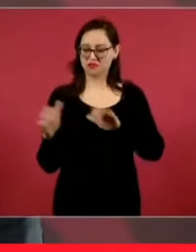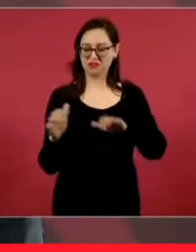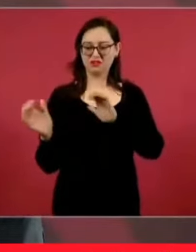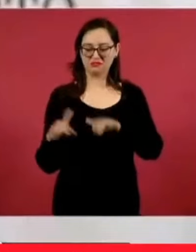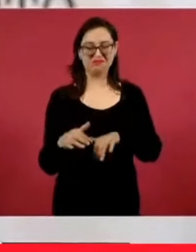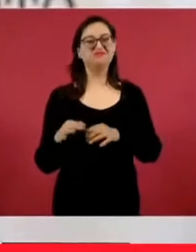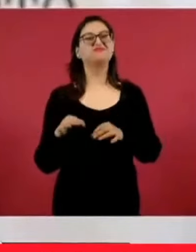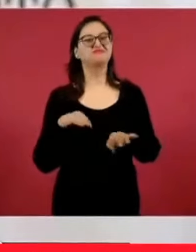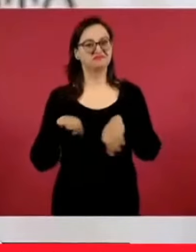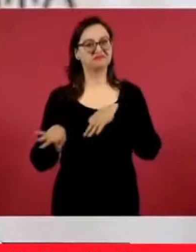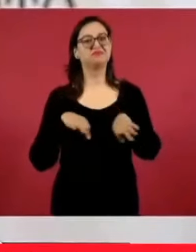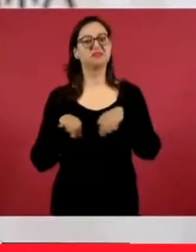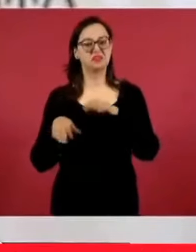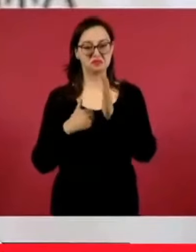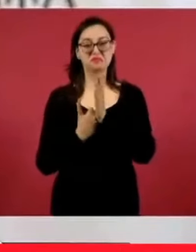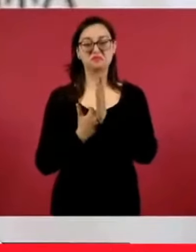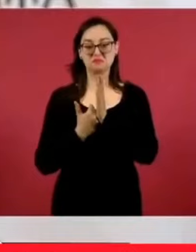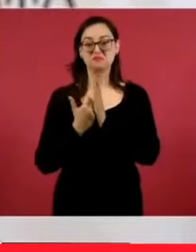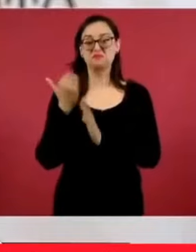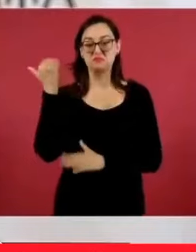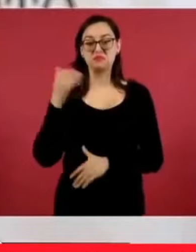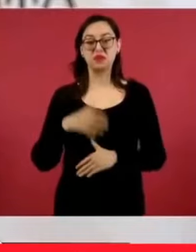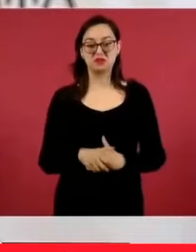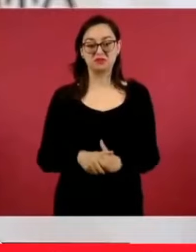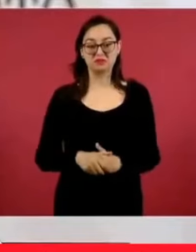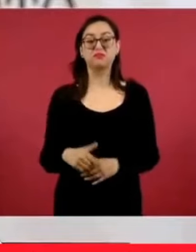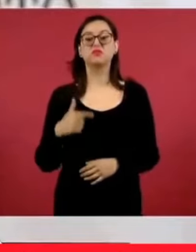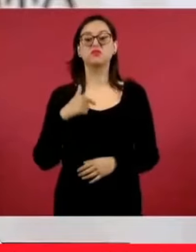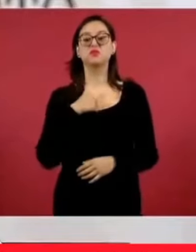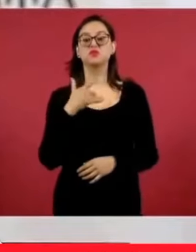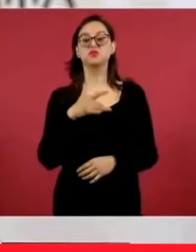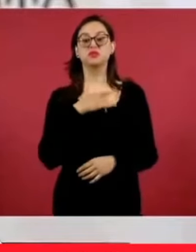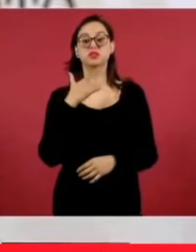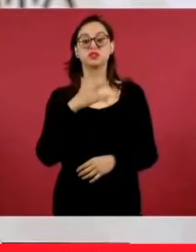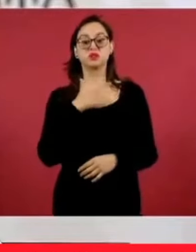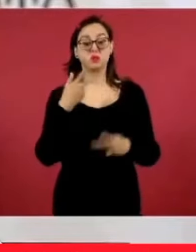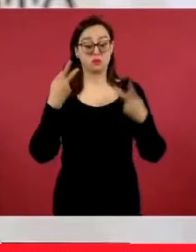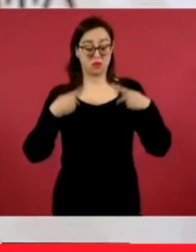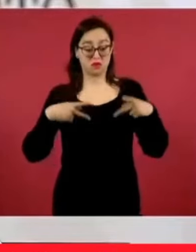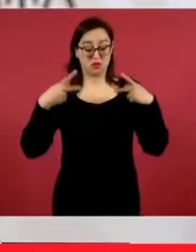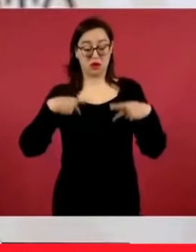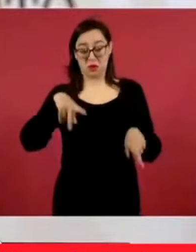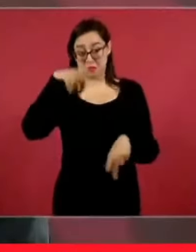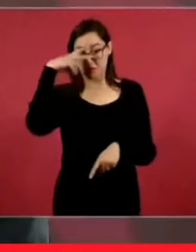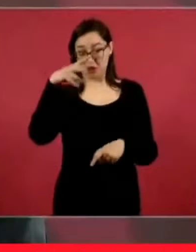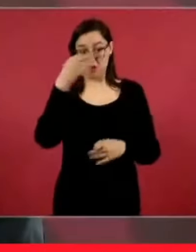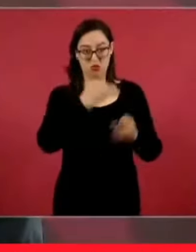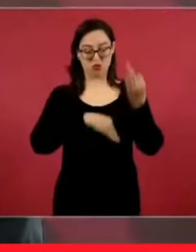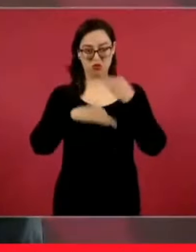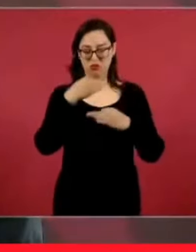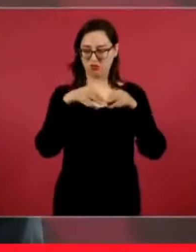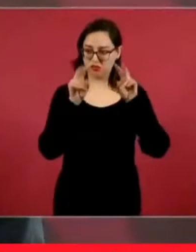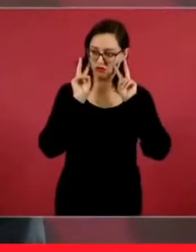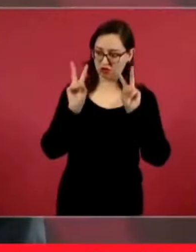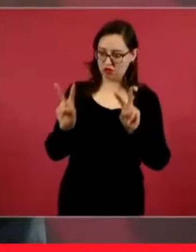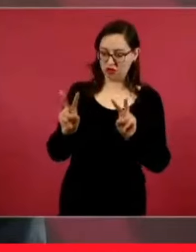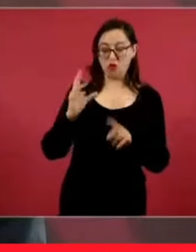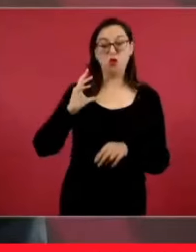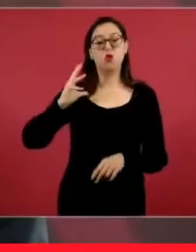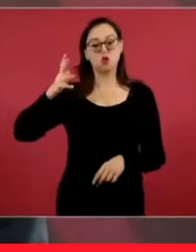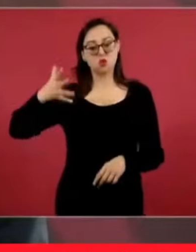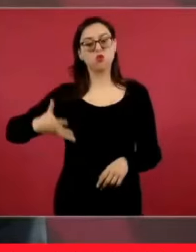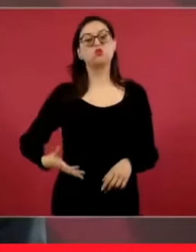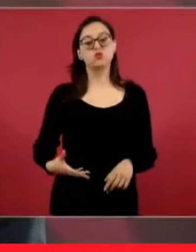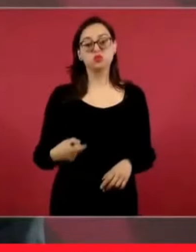grandes obras. Considero que todos los mexicanos debemos de sentirnos muy orgullosos de contar